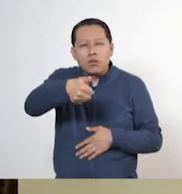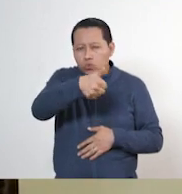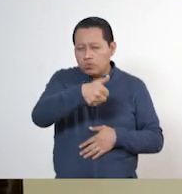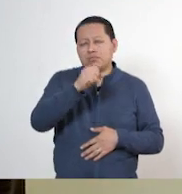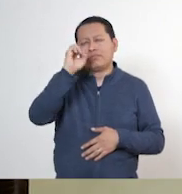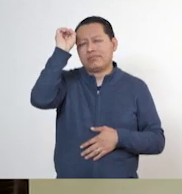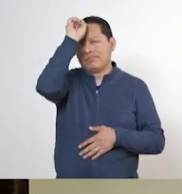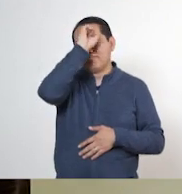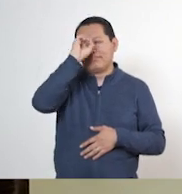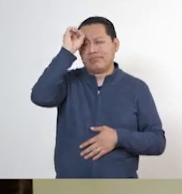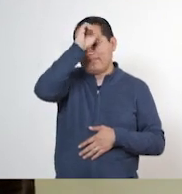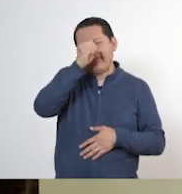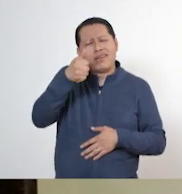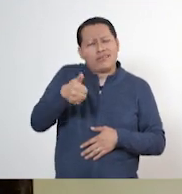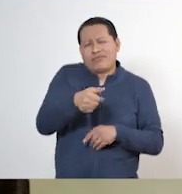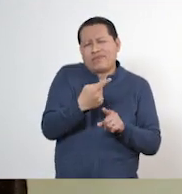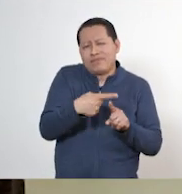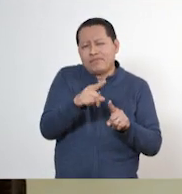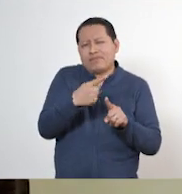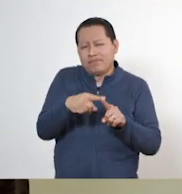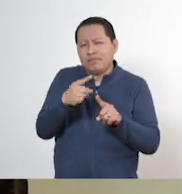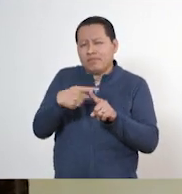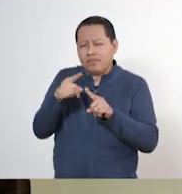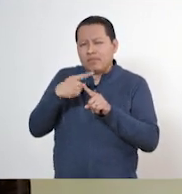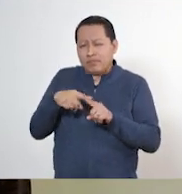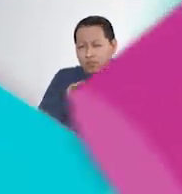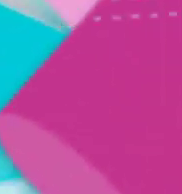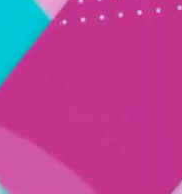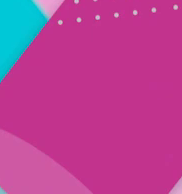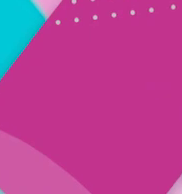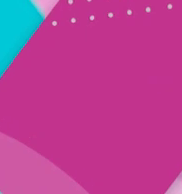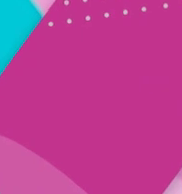cosa mientras sea responsable de ello.